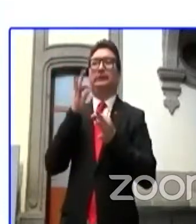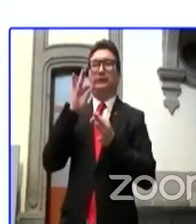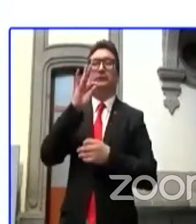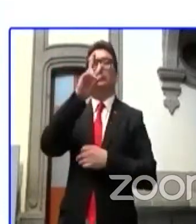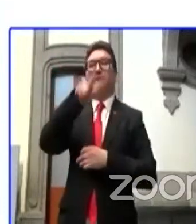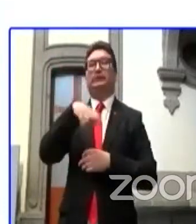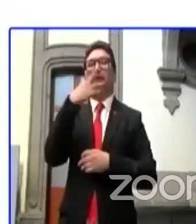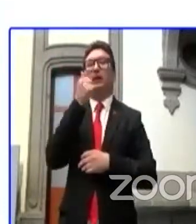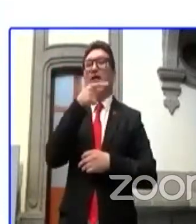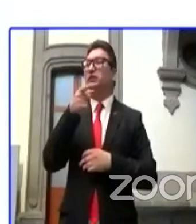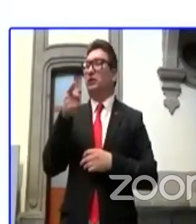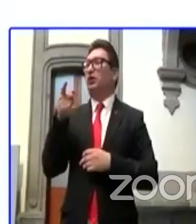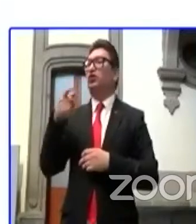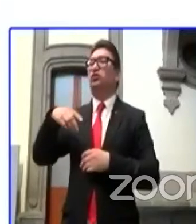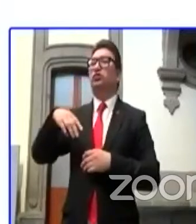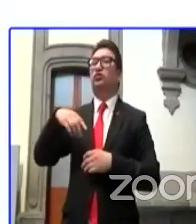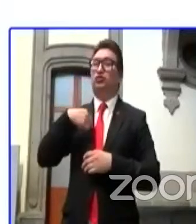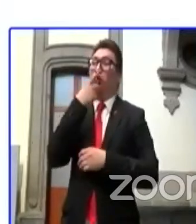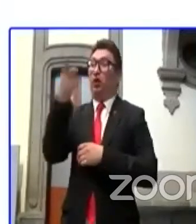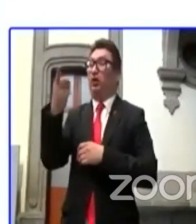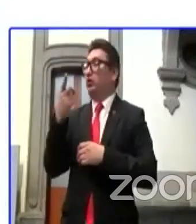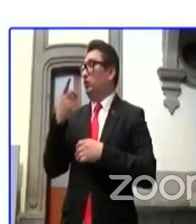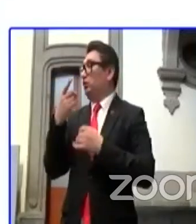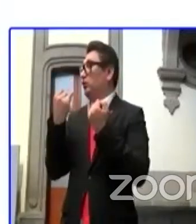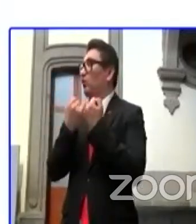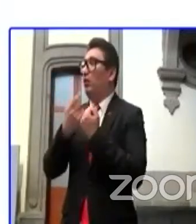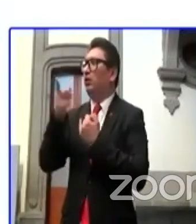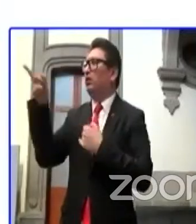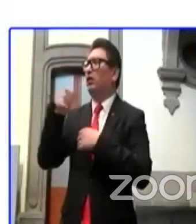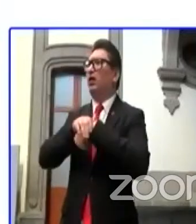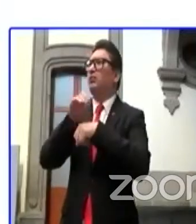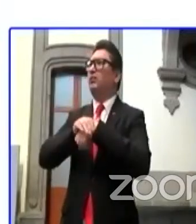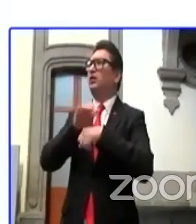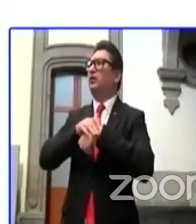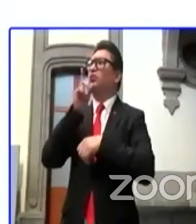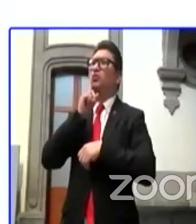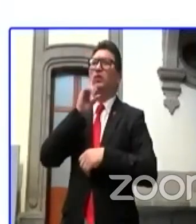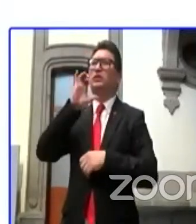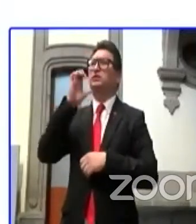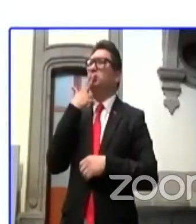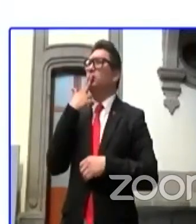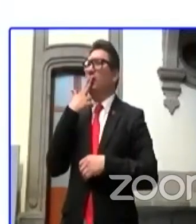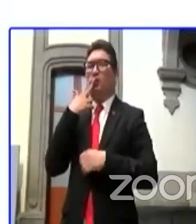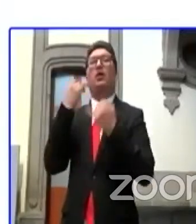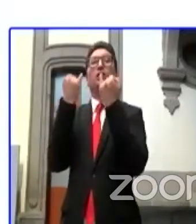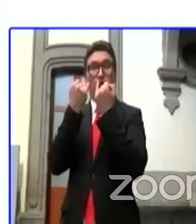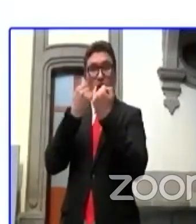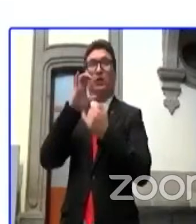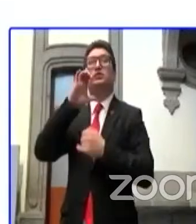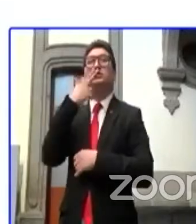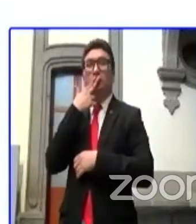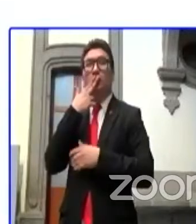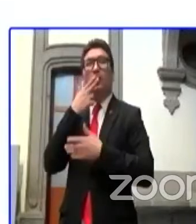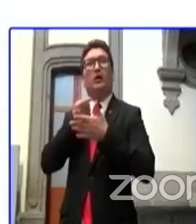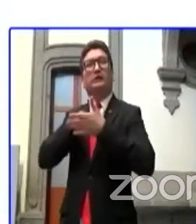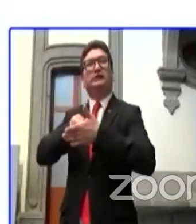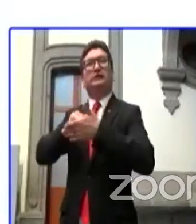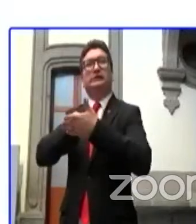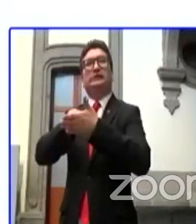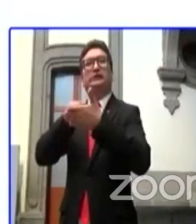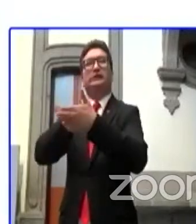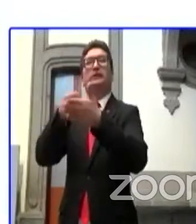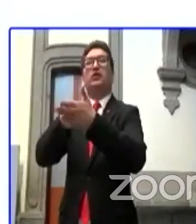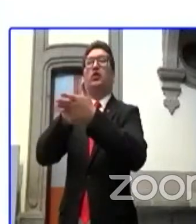Sirve que les comento, y por aquí debe estar mi amiga de Chihuahua. Chihuahua está empujando muy fuerte la creación